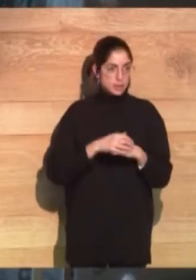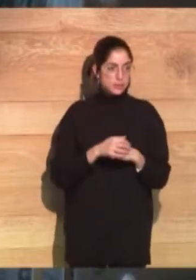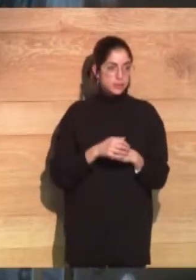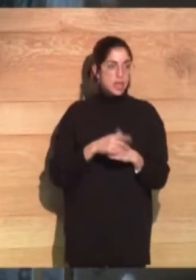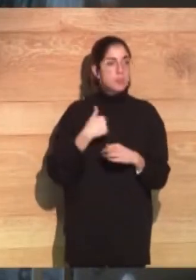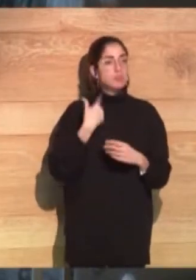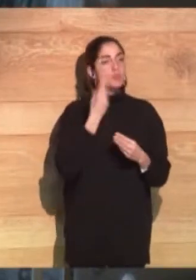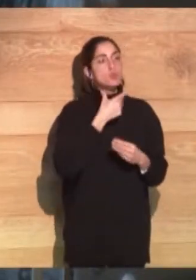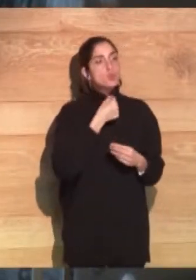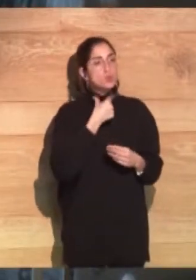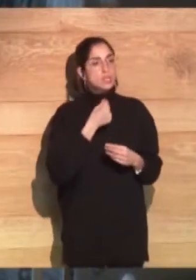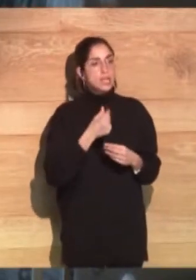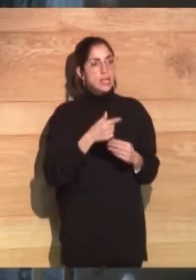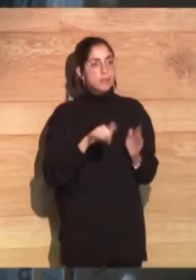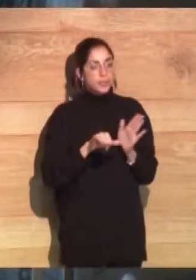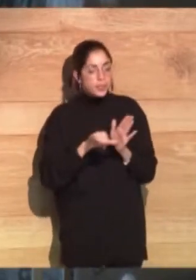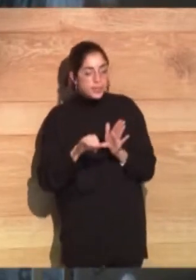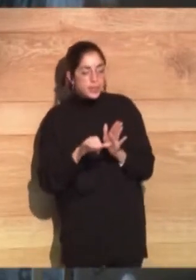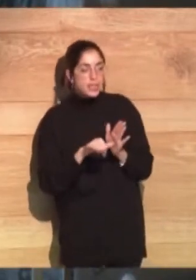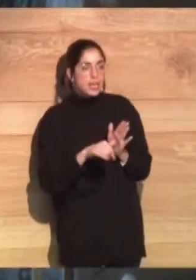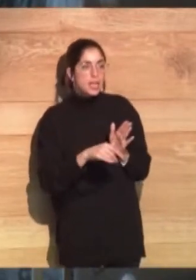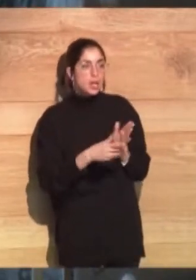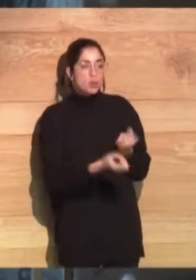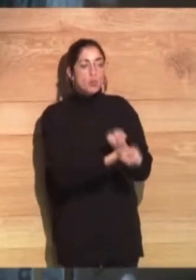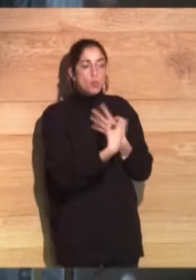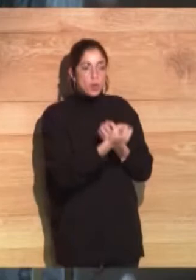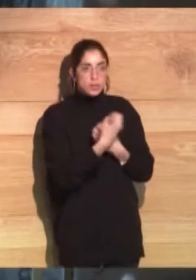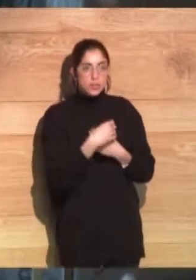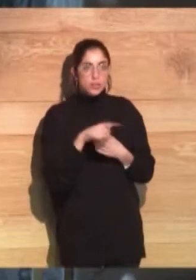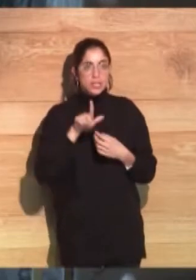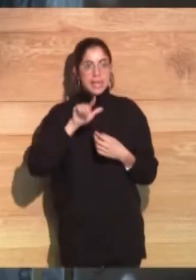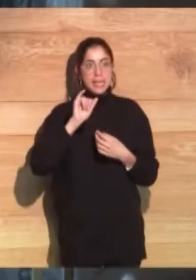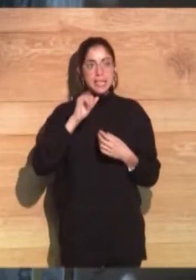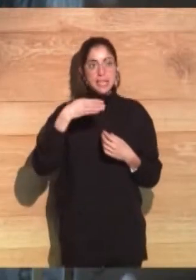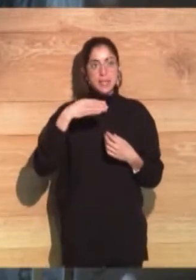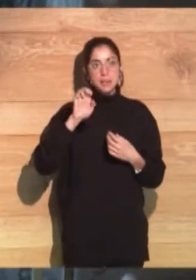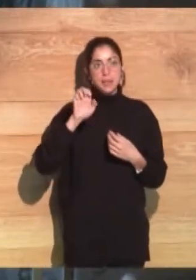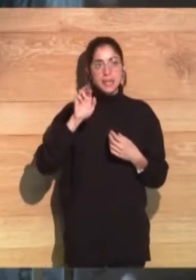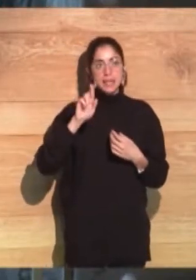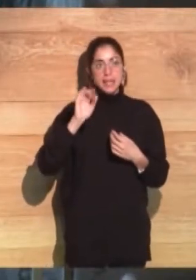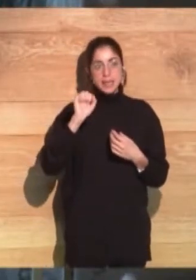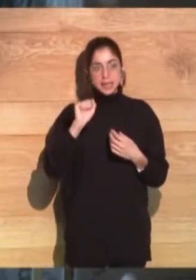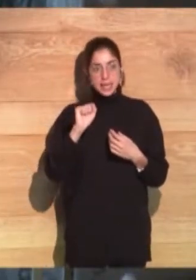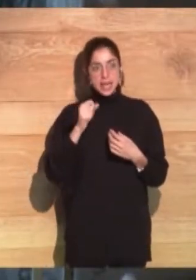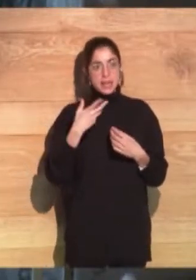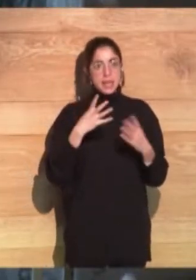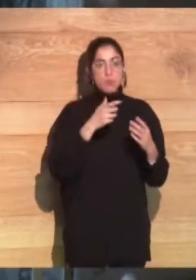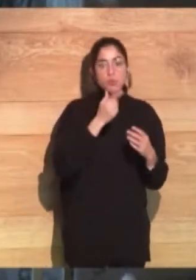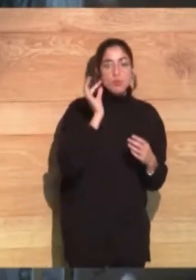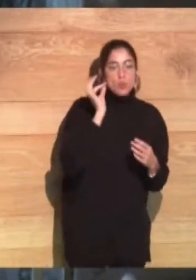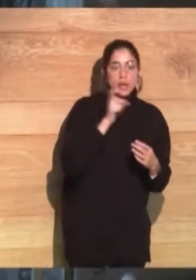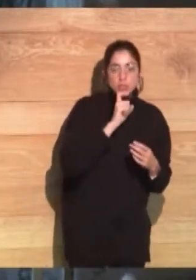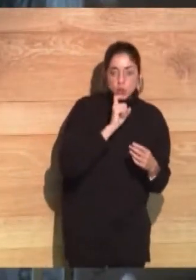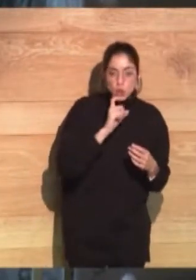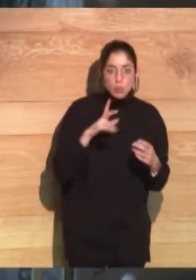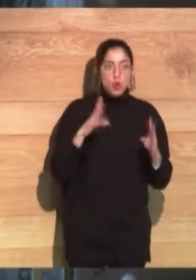por ejemplo, a Liberia. ¿Cómo son las mujeres? ¿Cómo es la estructura de poder en estos momentos? Las